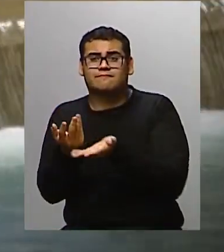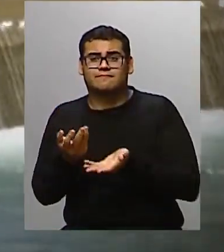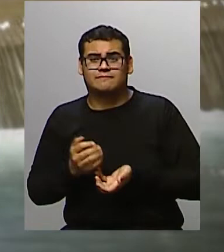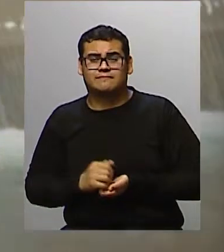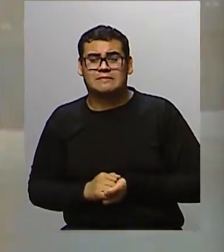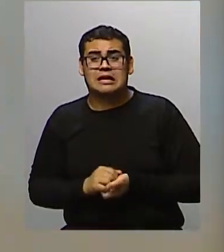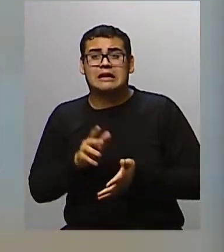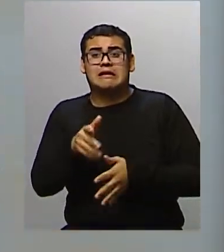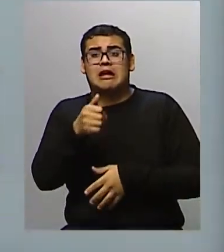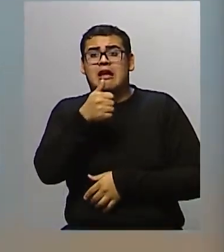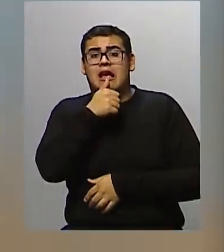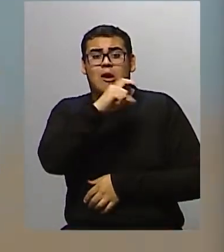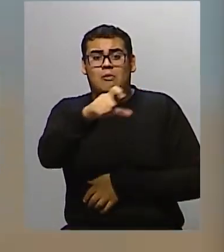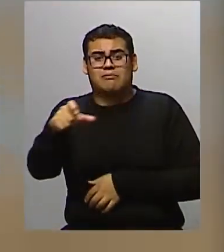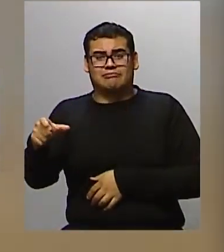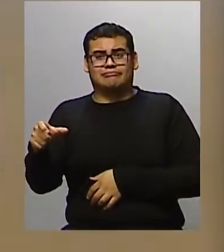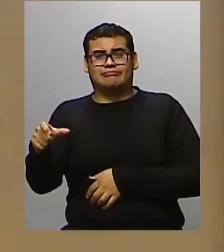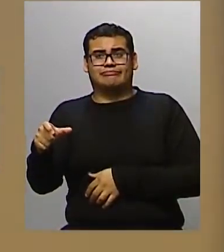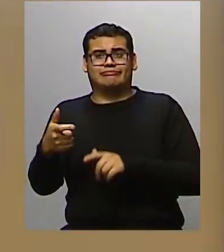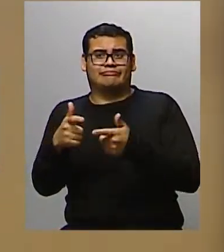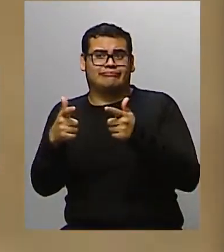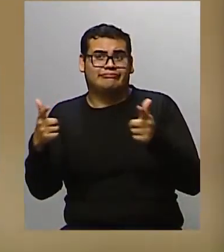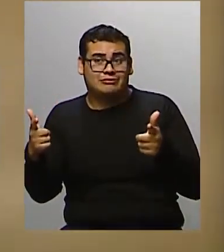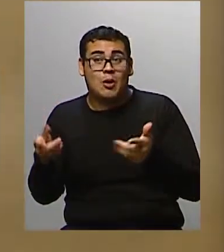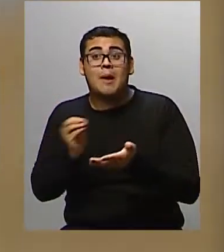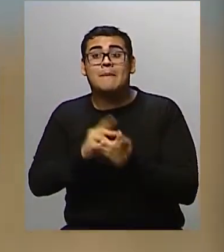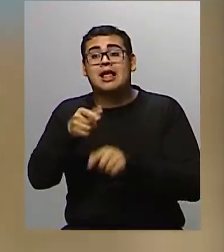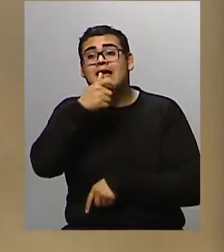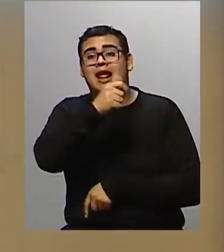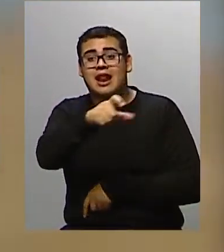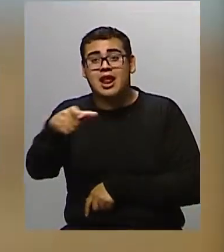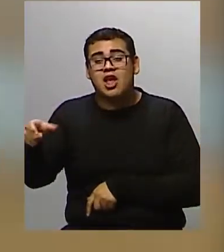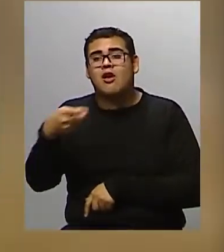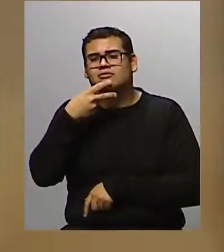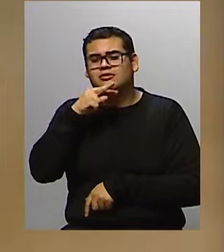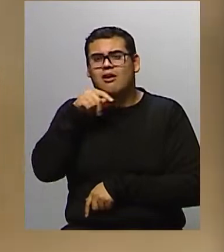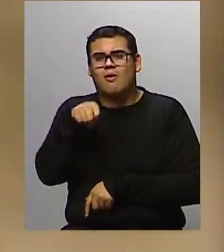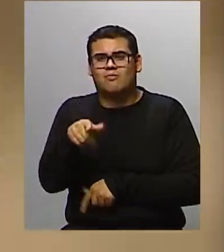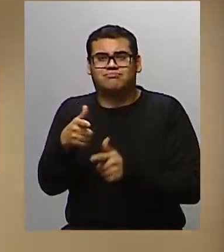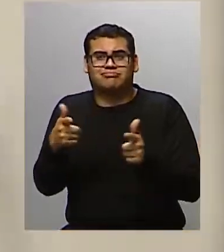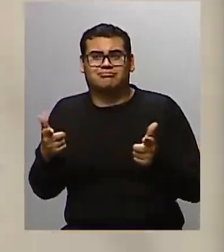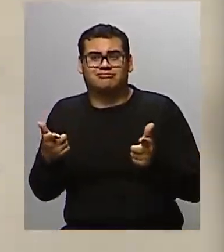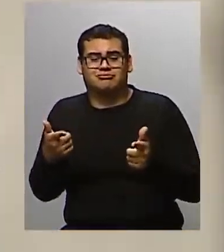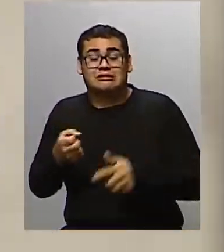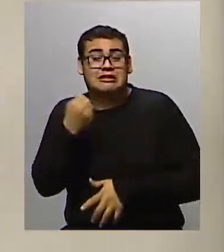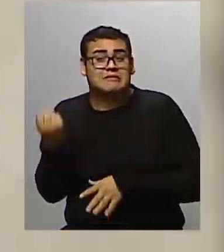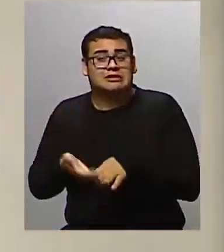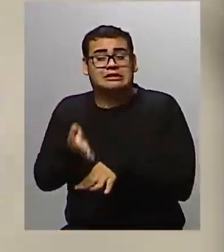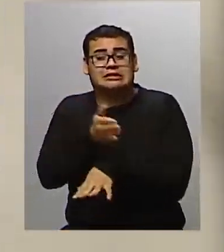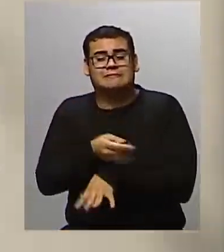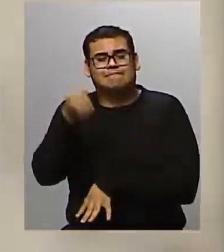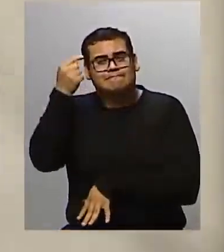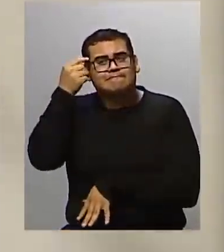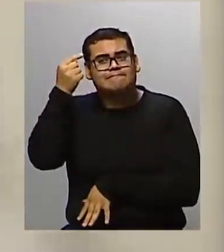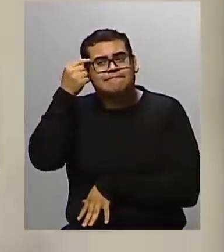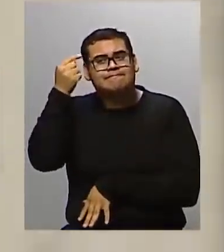No tiene más río Mendoza. Lo mismo pasa con el río San Juan, aguas abajo. Entonces, yo creo que hay que empezar a considerar y hay que empezar a ver una